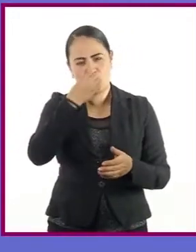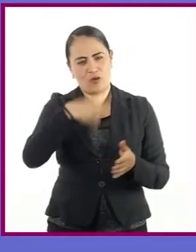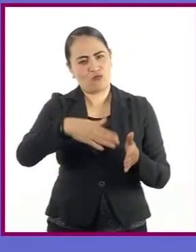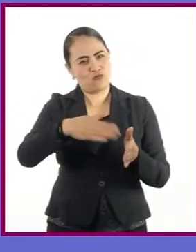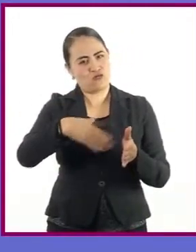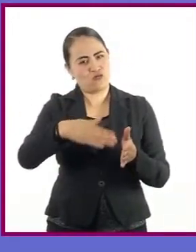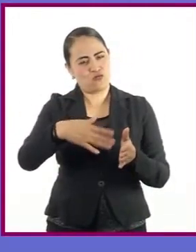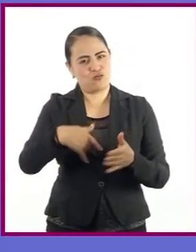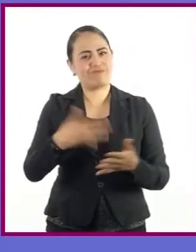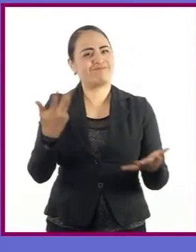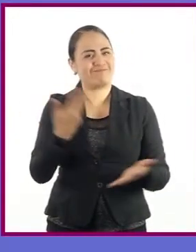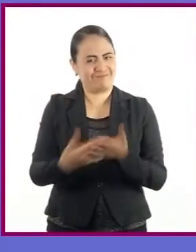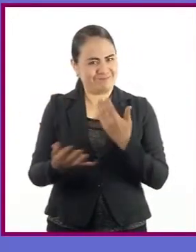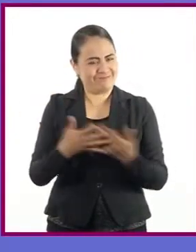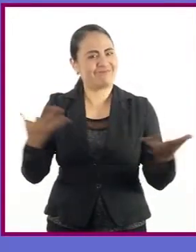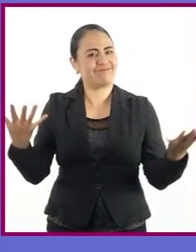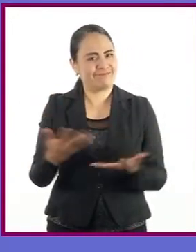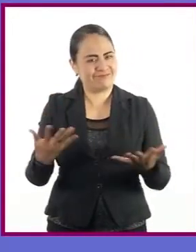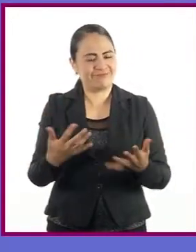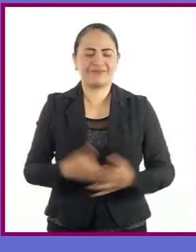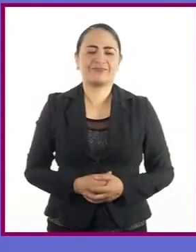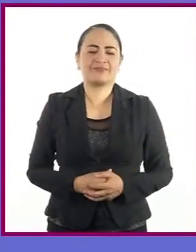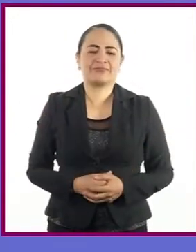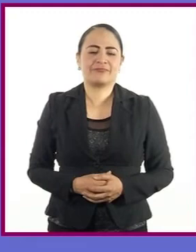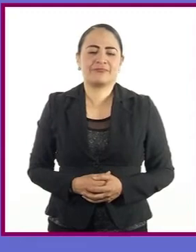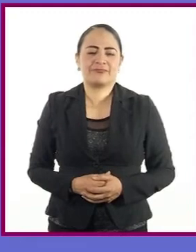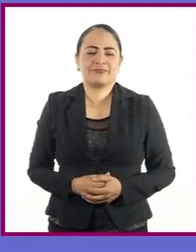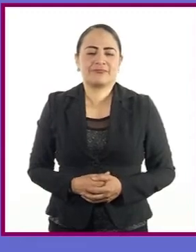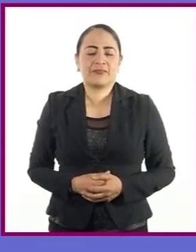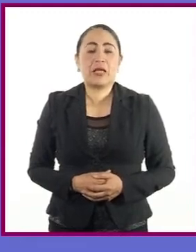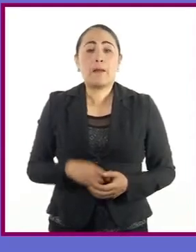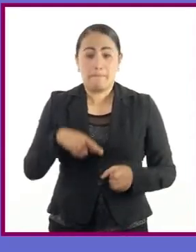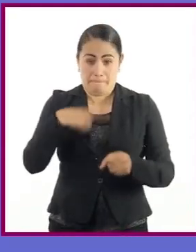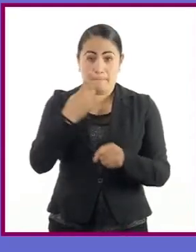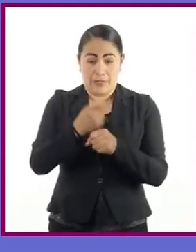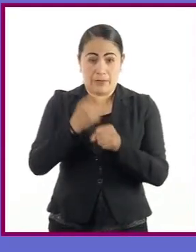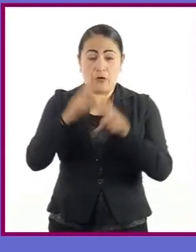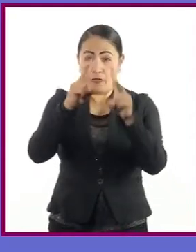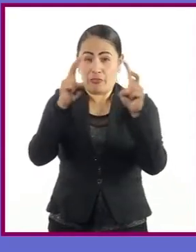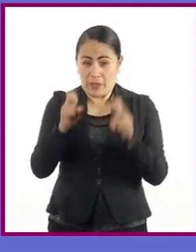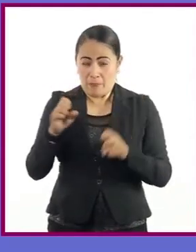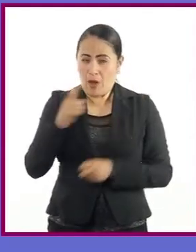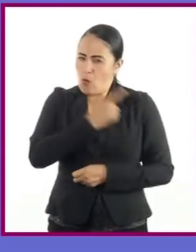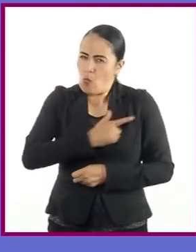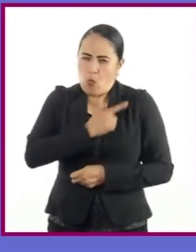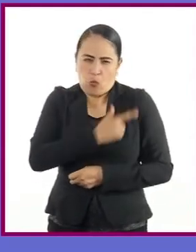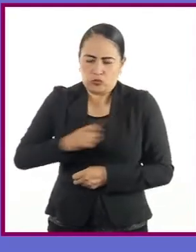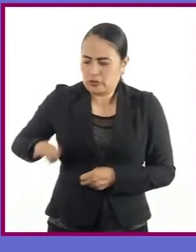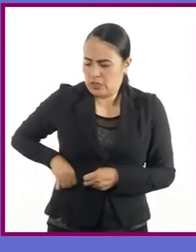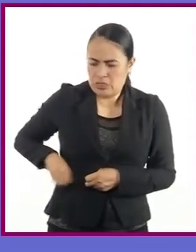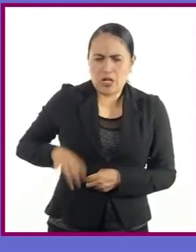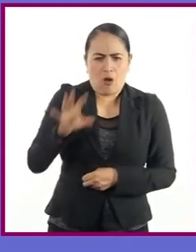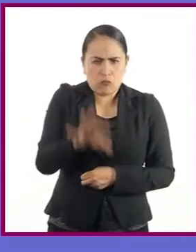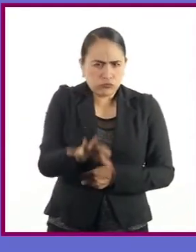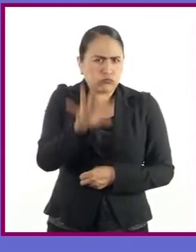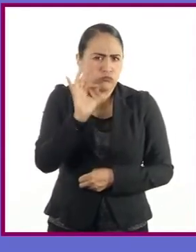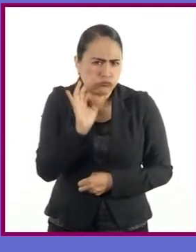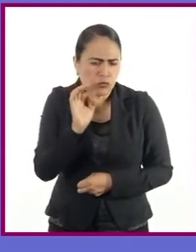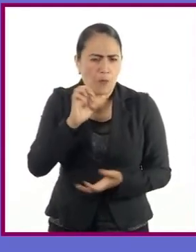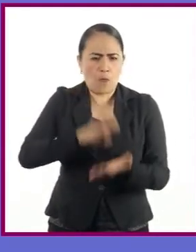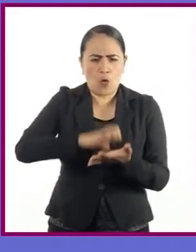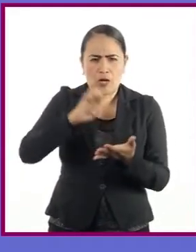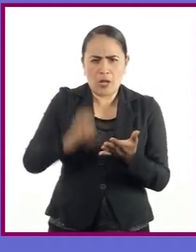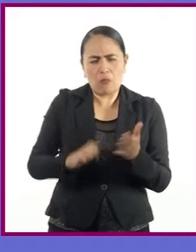Manos a la obra. Primero, escogemos un tema de nuestro interés. Puede ser uno muy fresco, como la